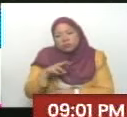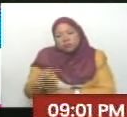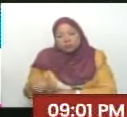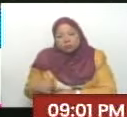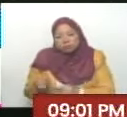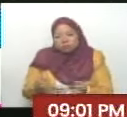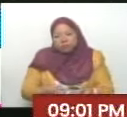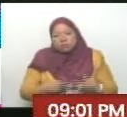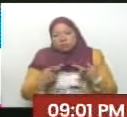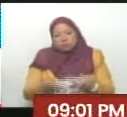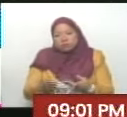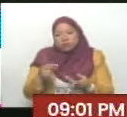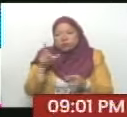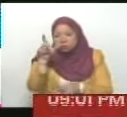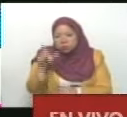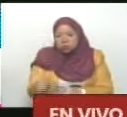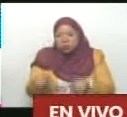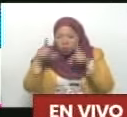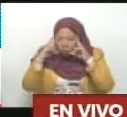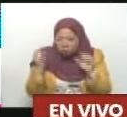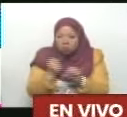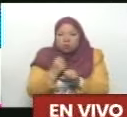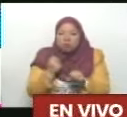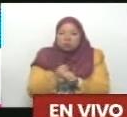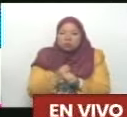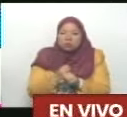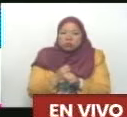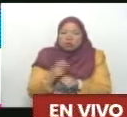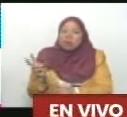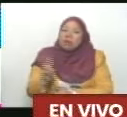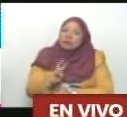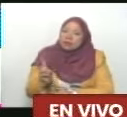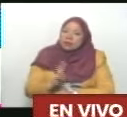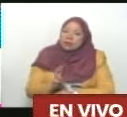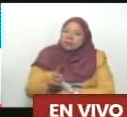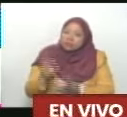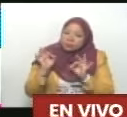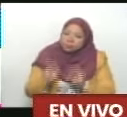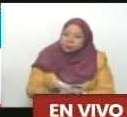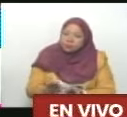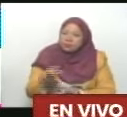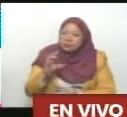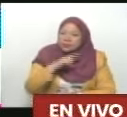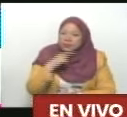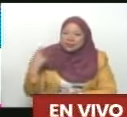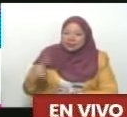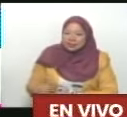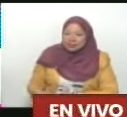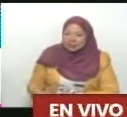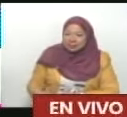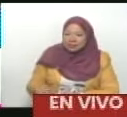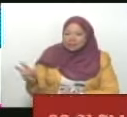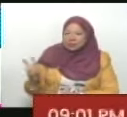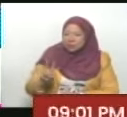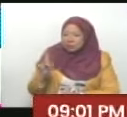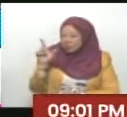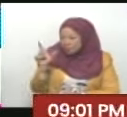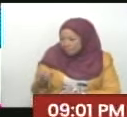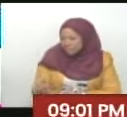voluntario venezolano profesional que sea el primer astronauta de Venezuela para formarse en China. Lo